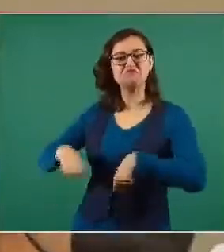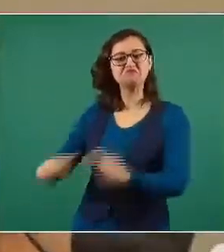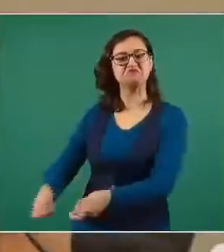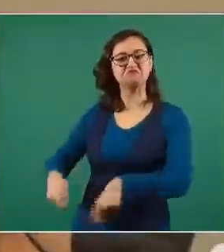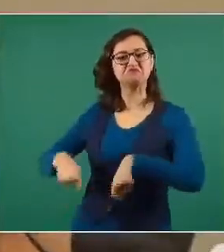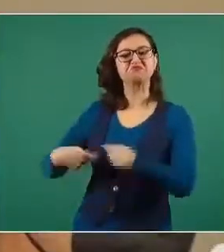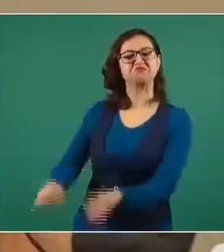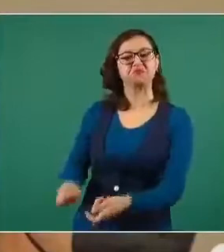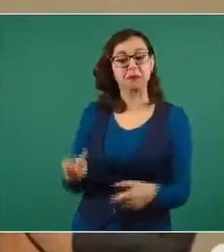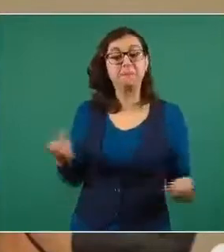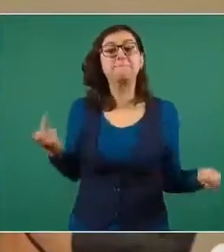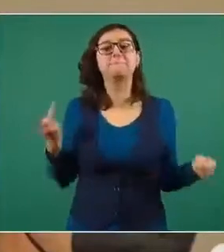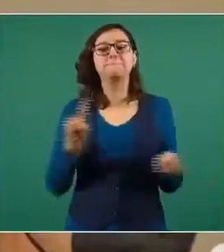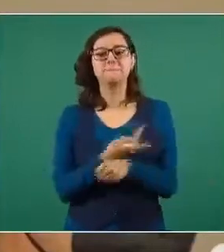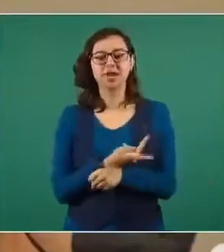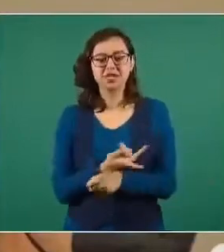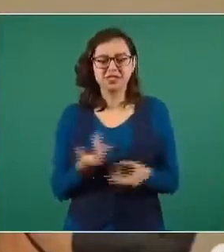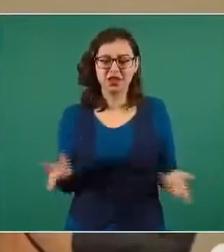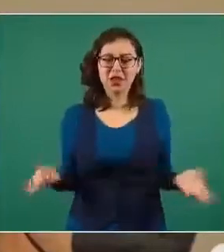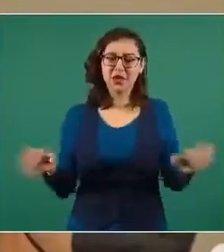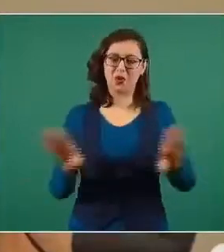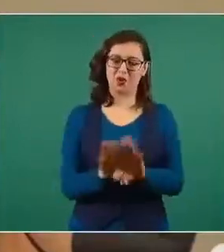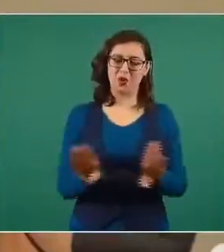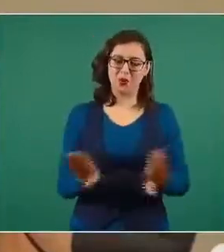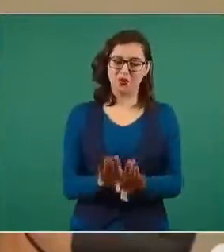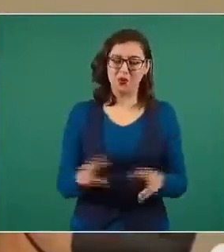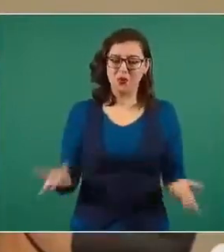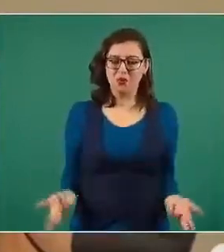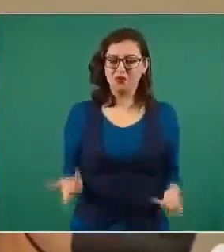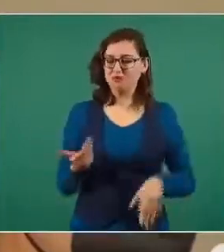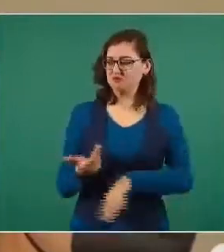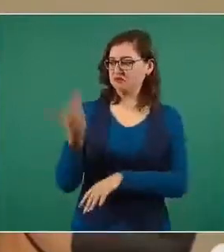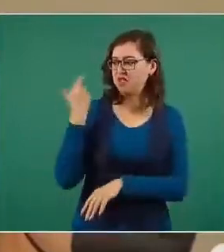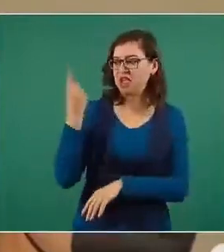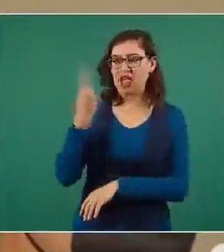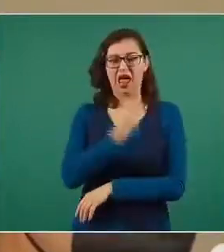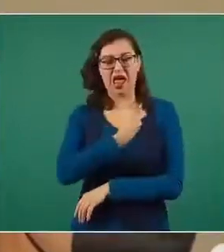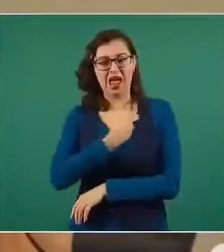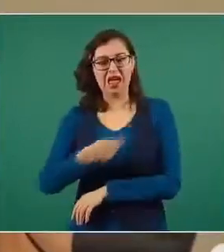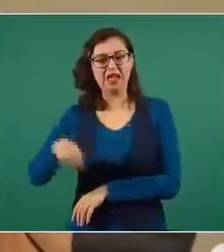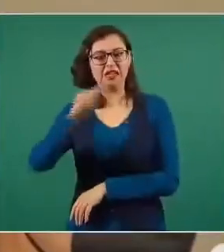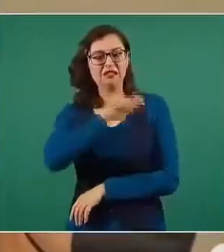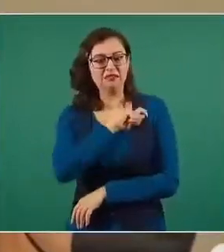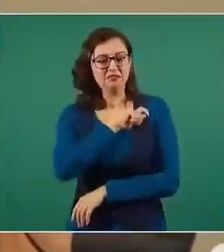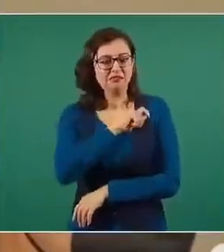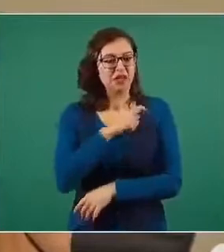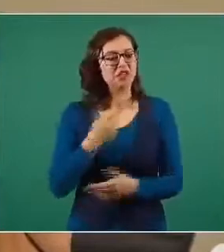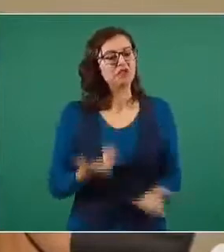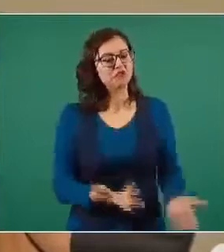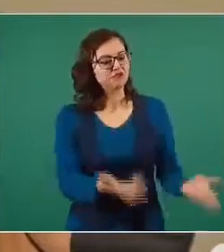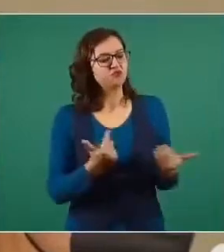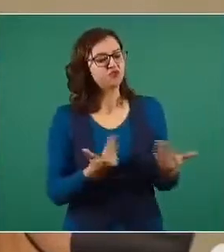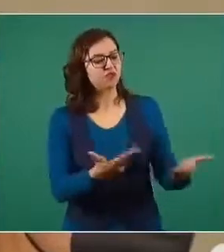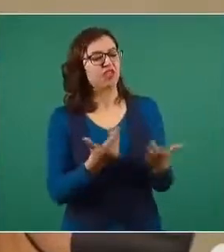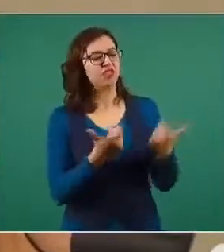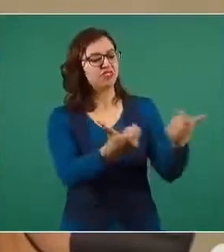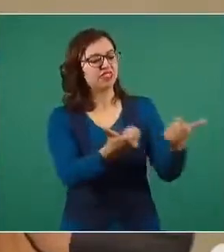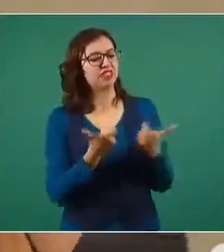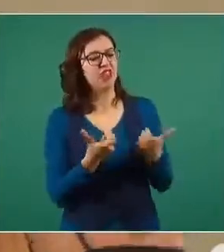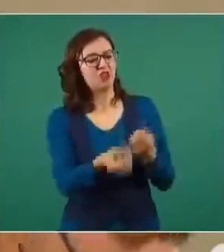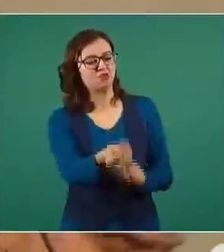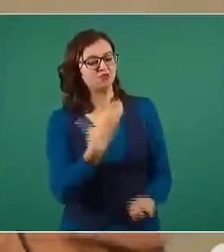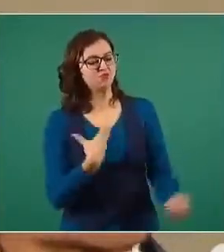opinión le merece que todavía, hace pocos años, algunos españoles nos cambiaran nuestro oro por sus espejitos al